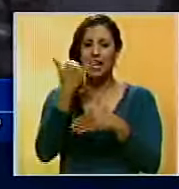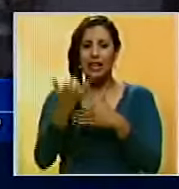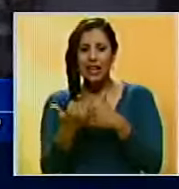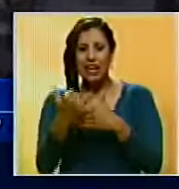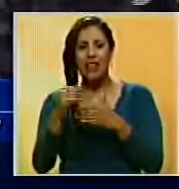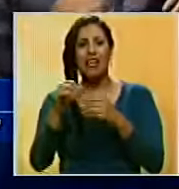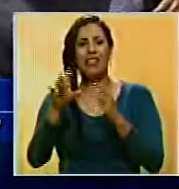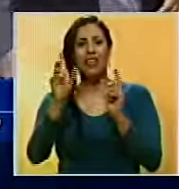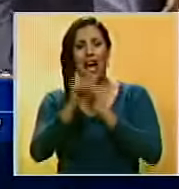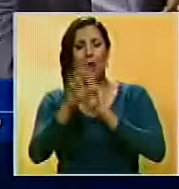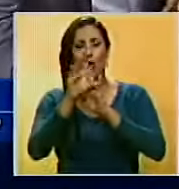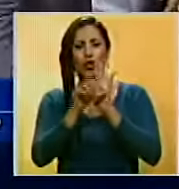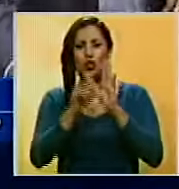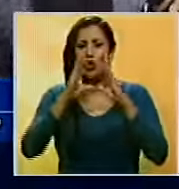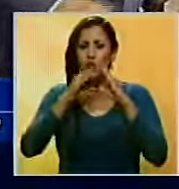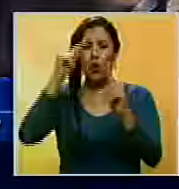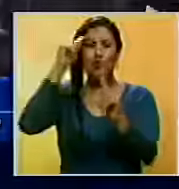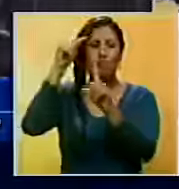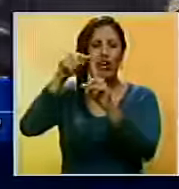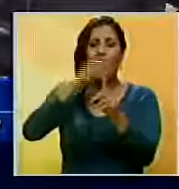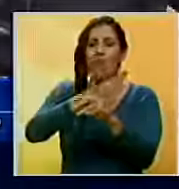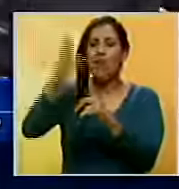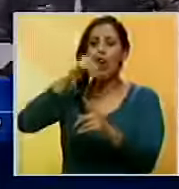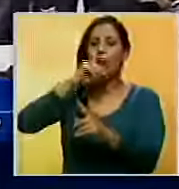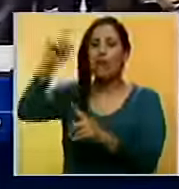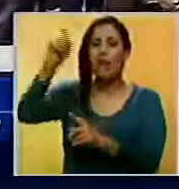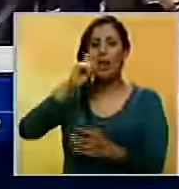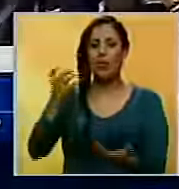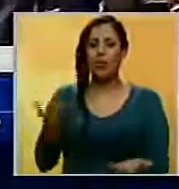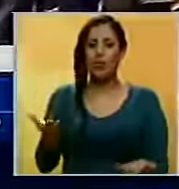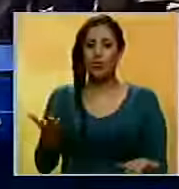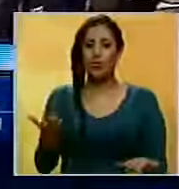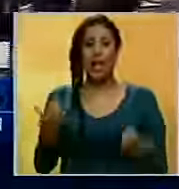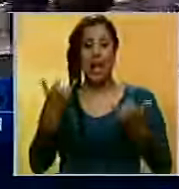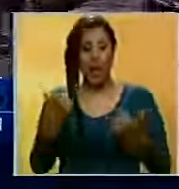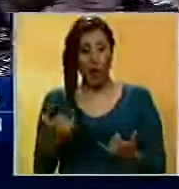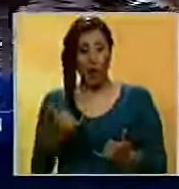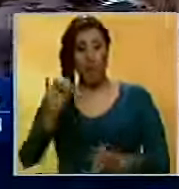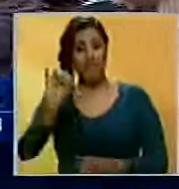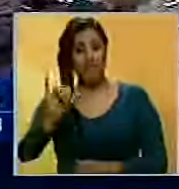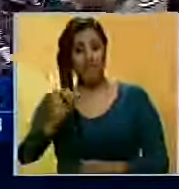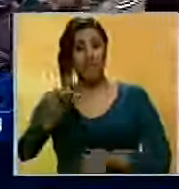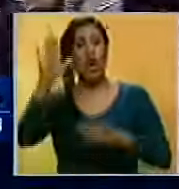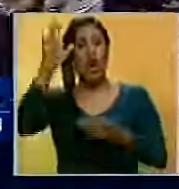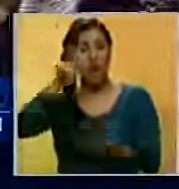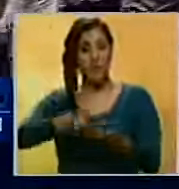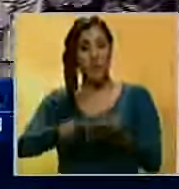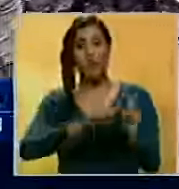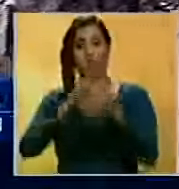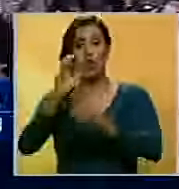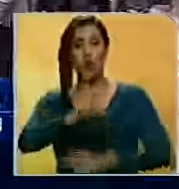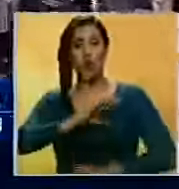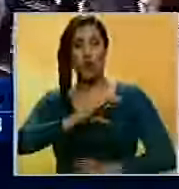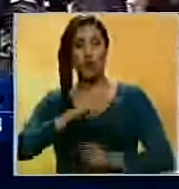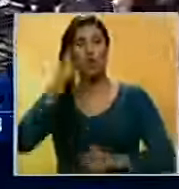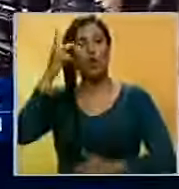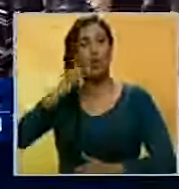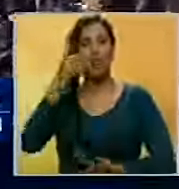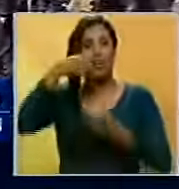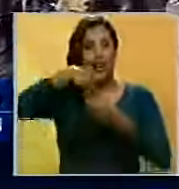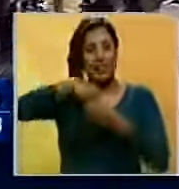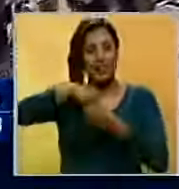enmienda de la Constitución todos dirigidos a Nicolás Maduro tras esta primera aprobación el proyecto fue remitido a la comisión permanente de política